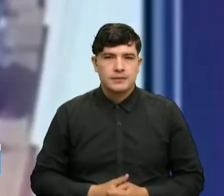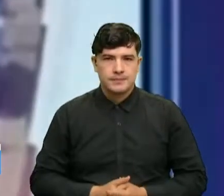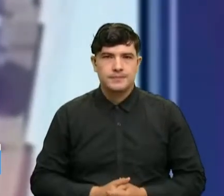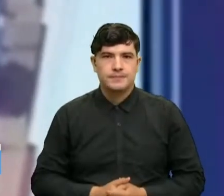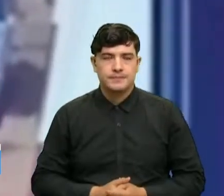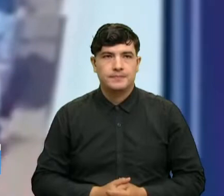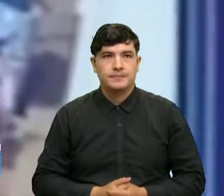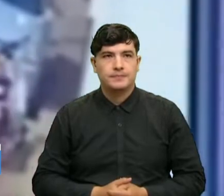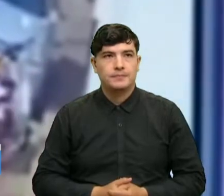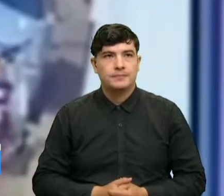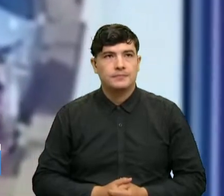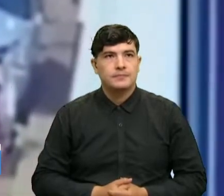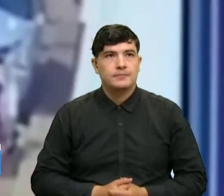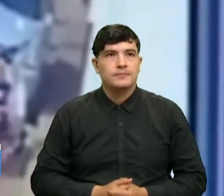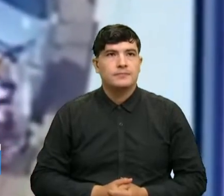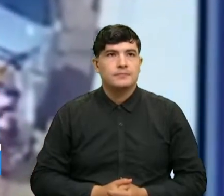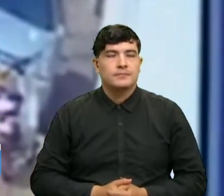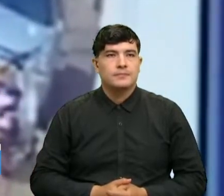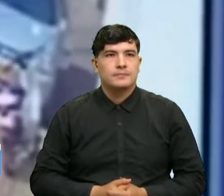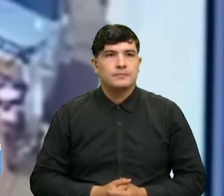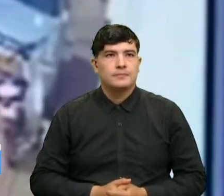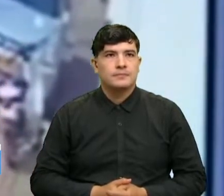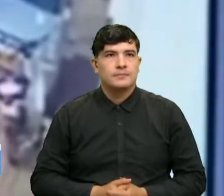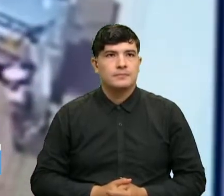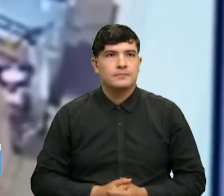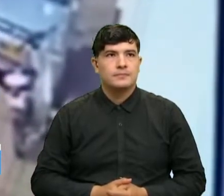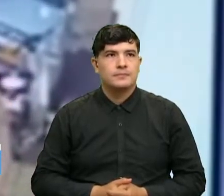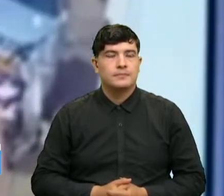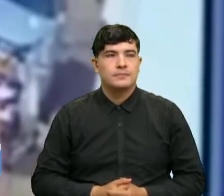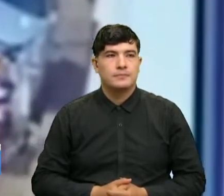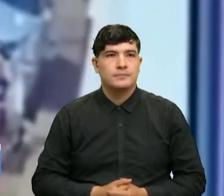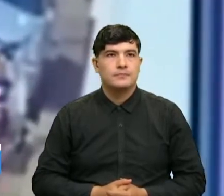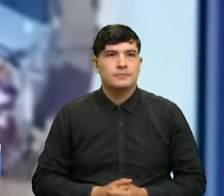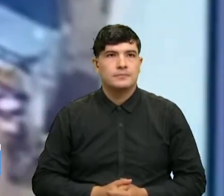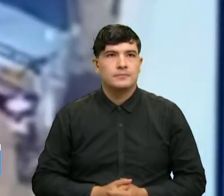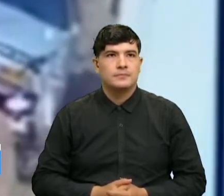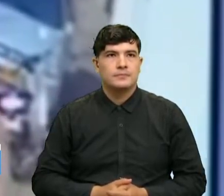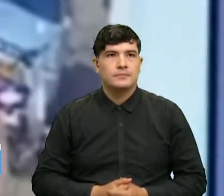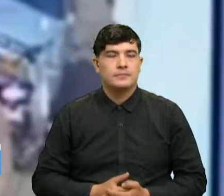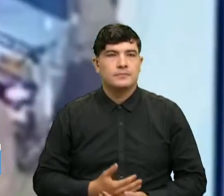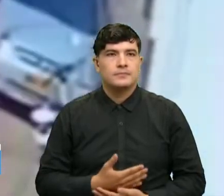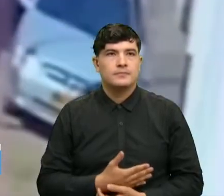la caída de un muro en el municipio de Zapatoca. Esto es en Santander.